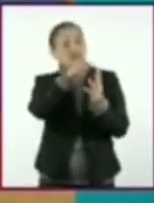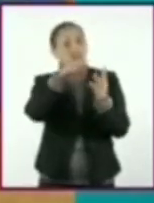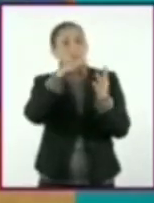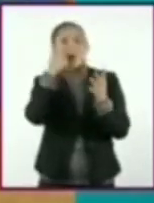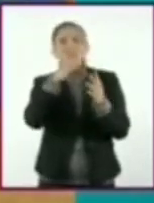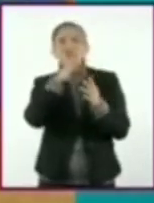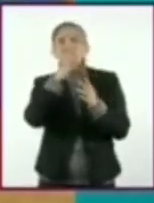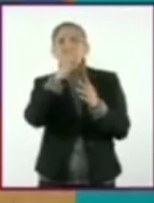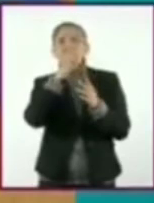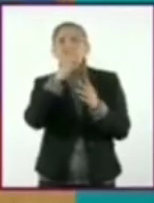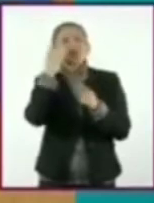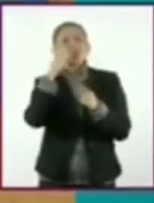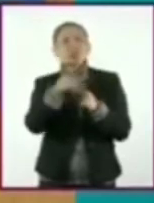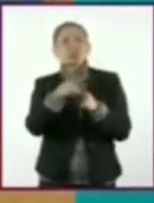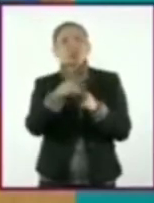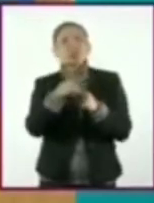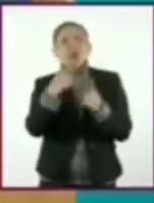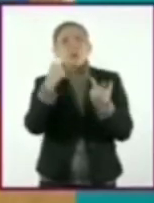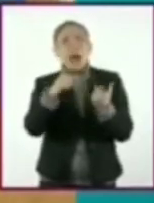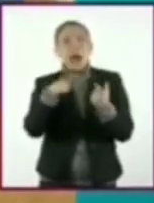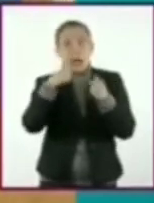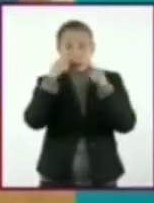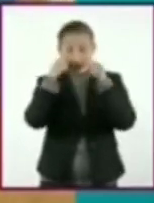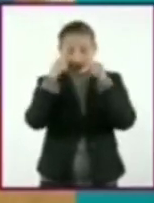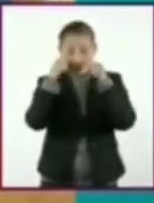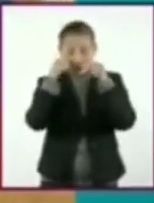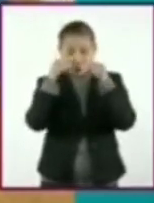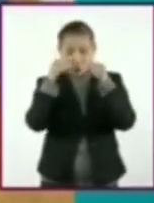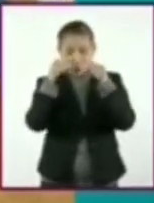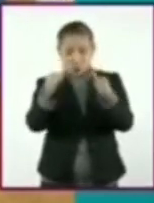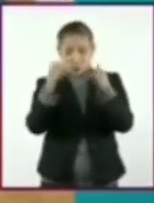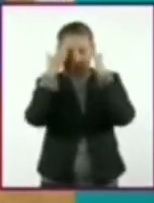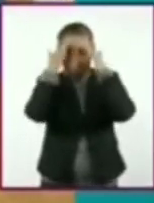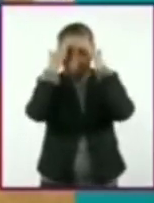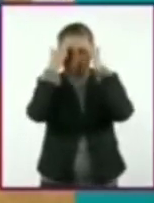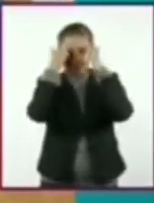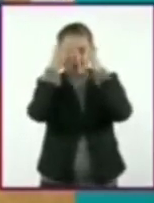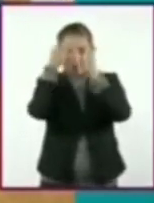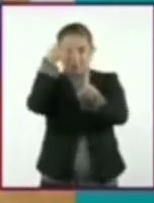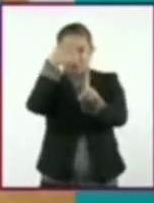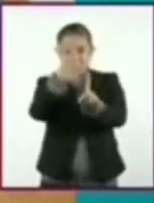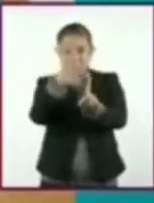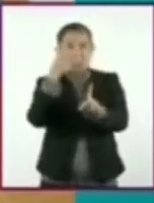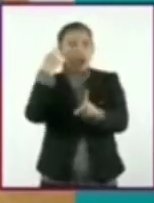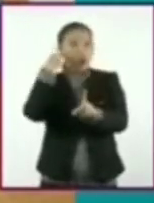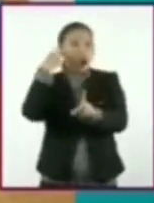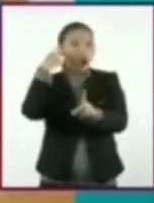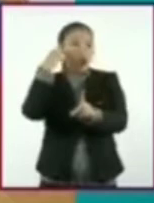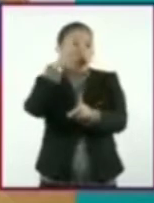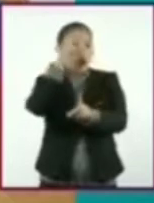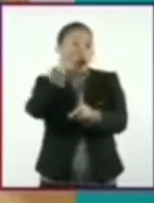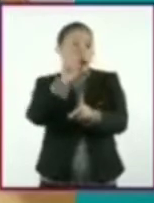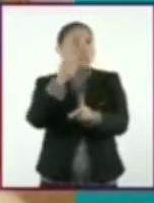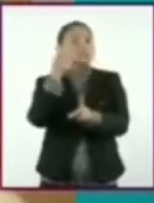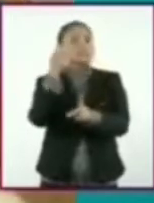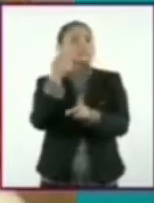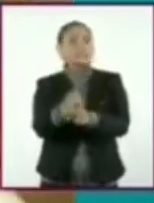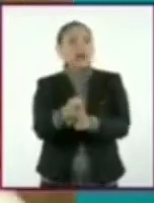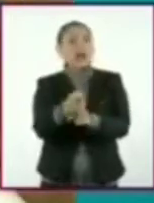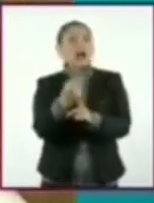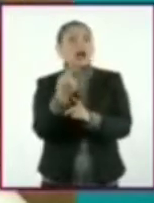en primer lugar, para mantener tu atención orientada y fija. El sonido Ra se